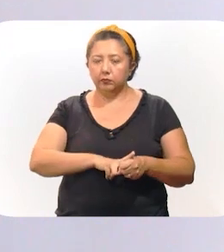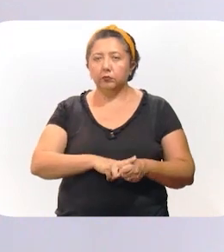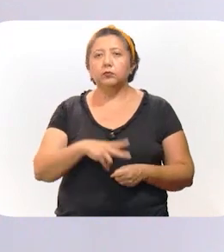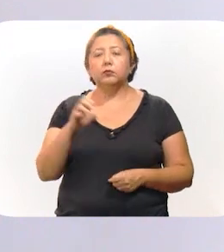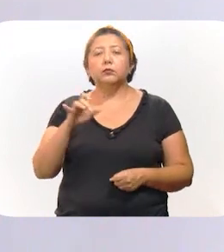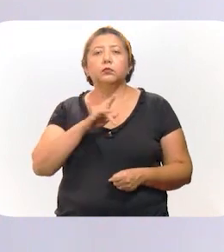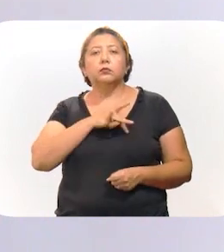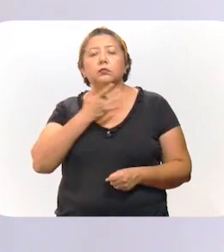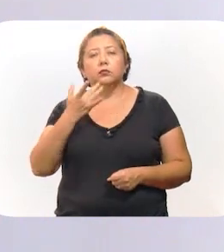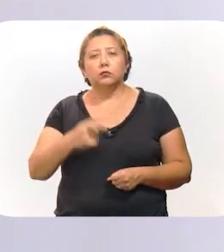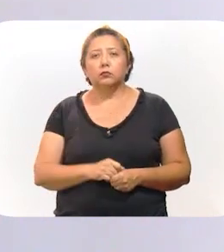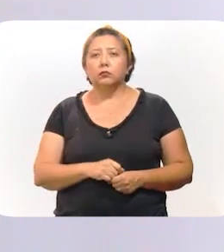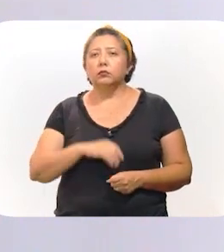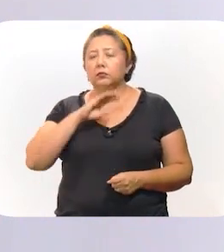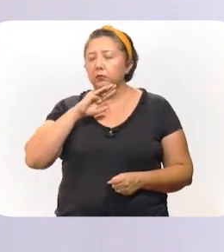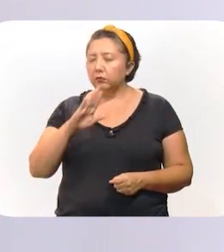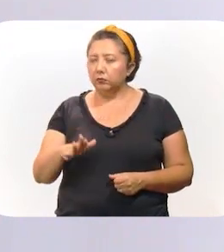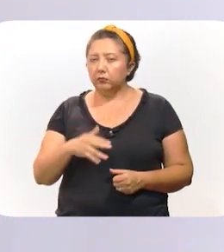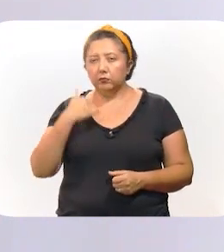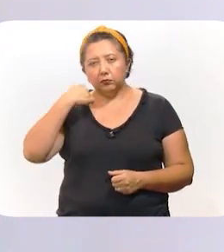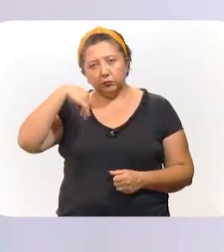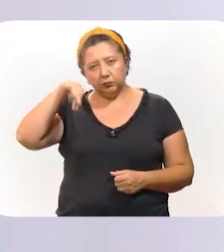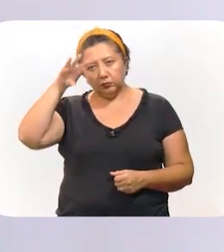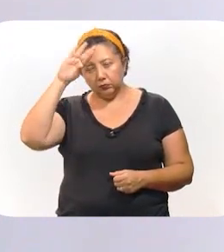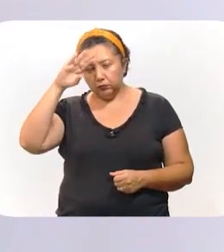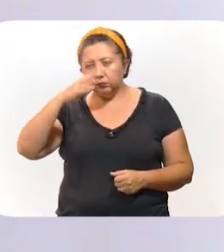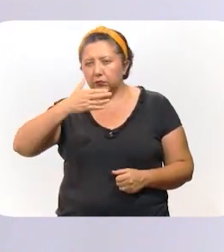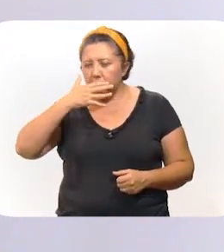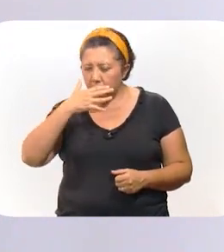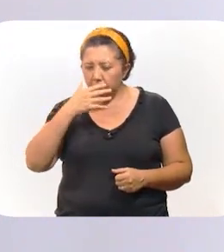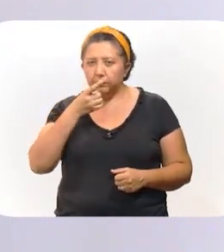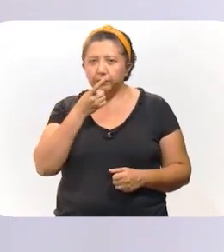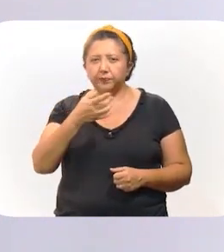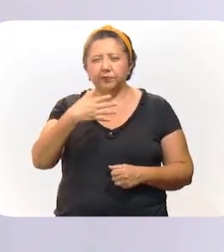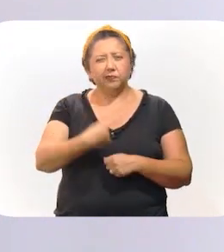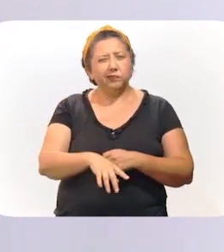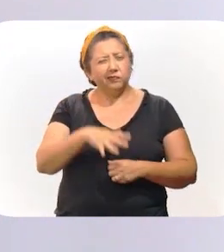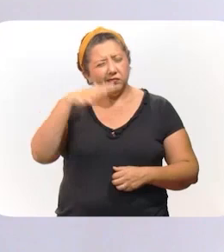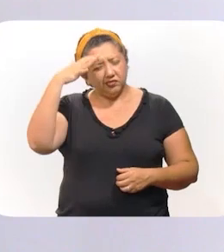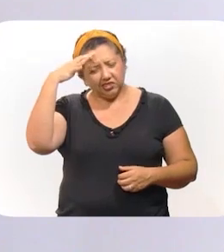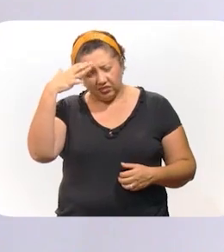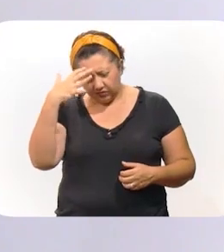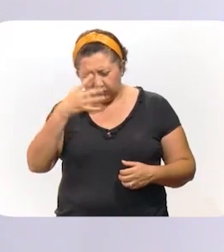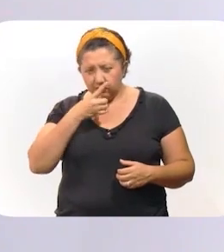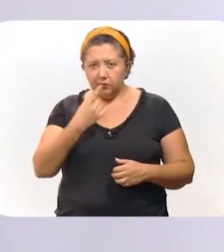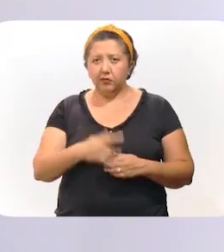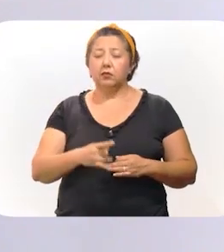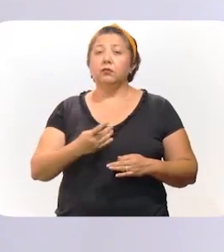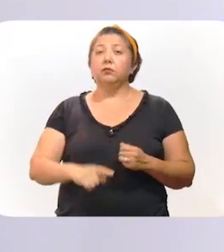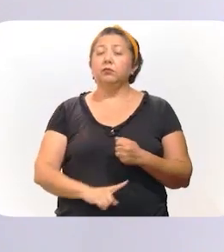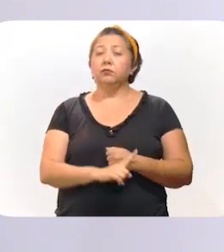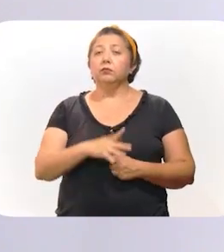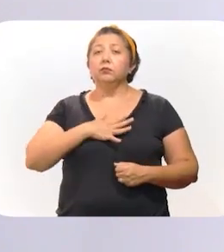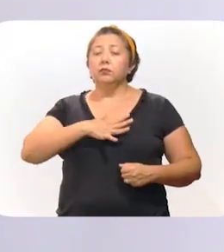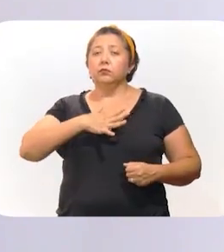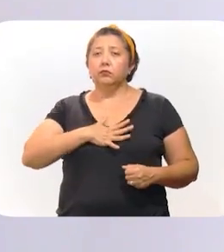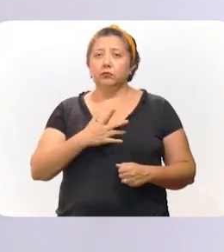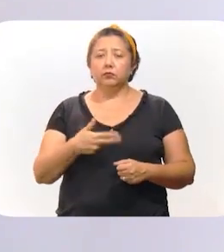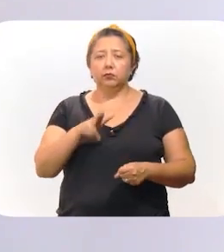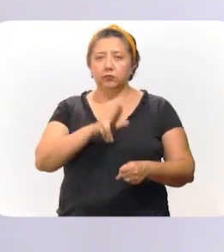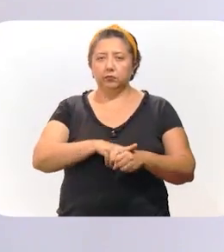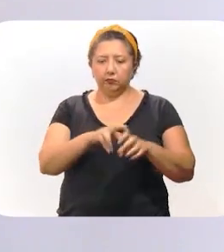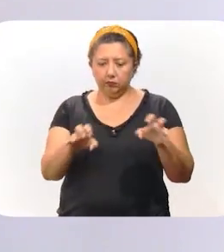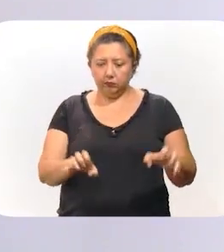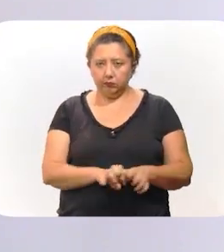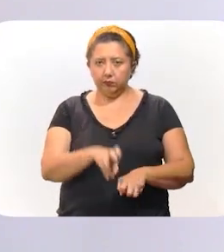apenas detecten los primeros síntomas de contagio, como fiebre, tos, dolor de cabeza y falta de aire. En el hospital,